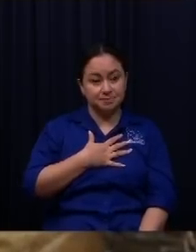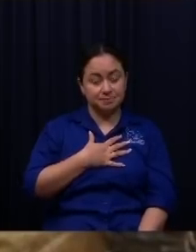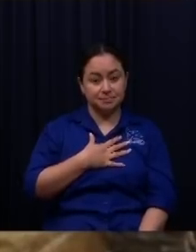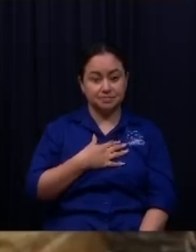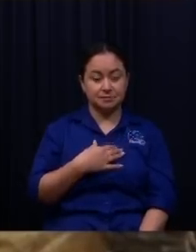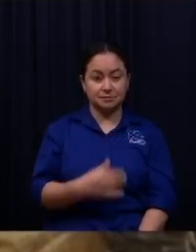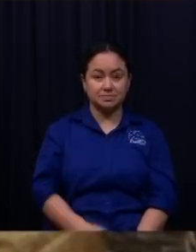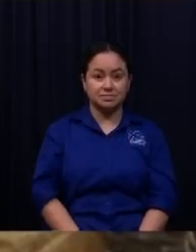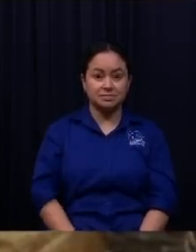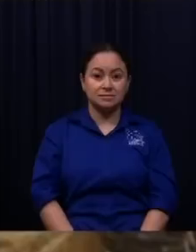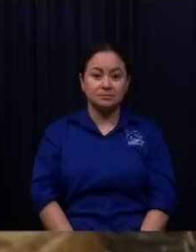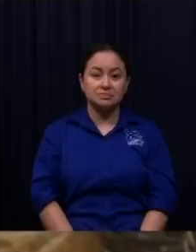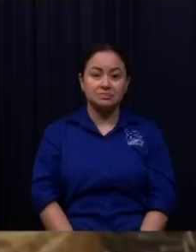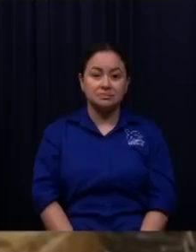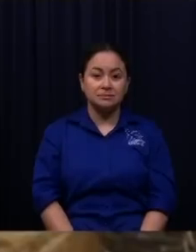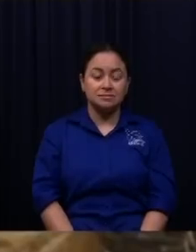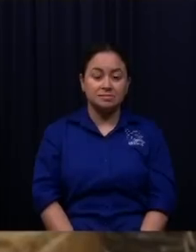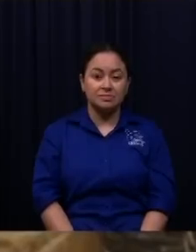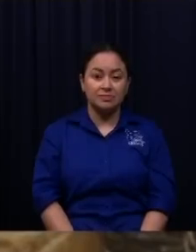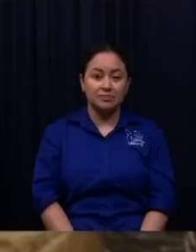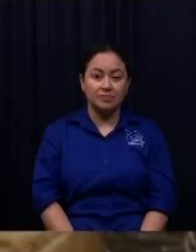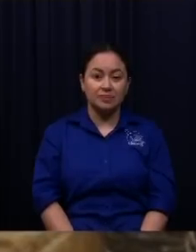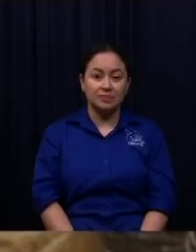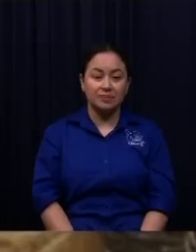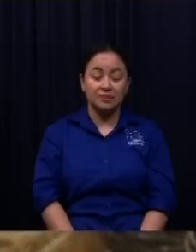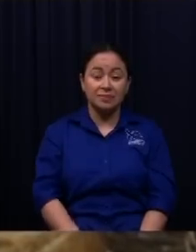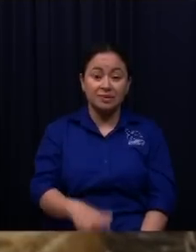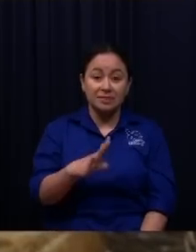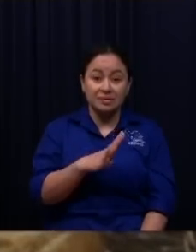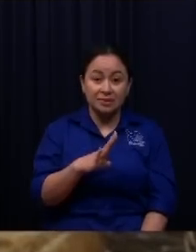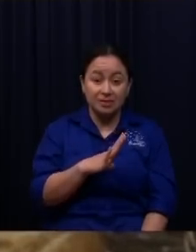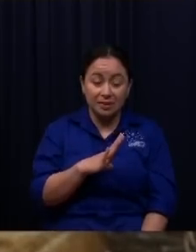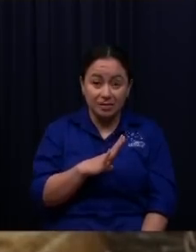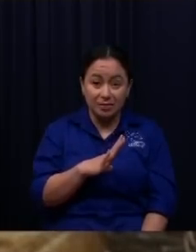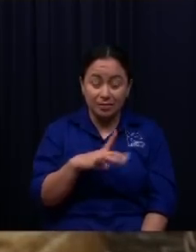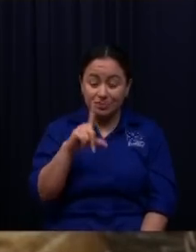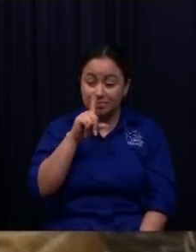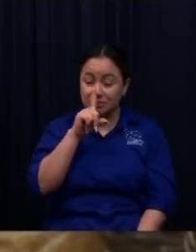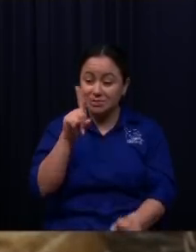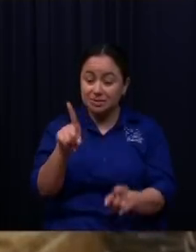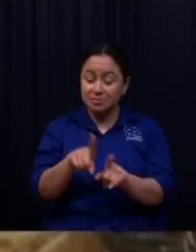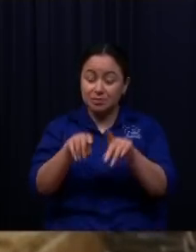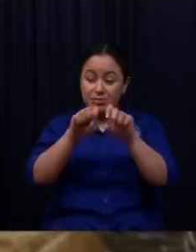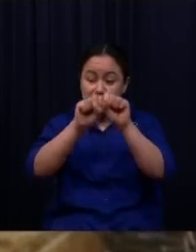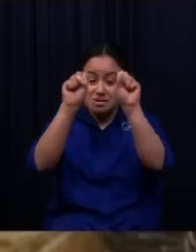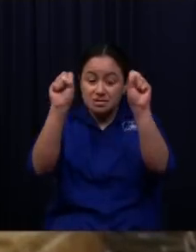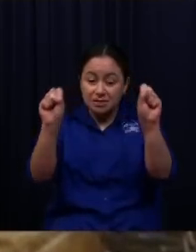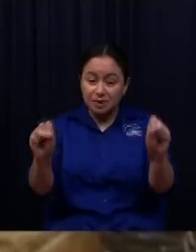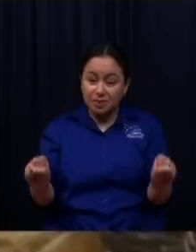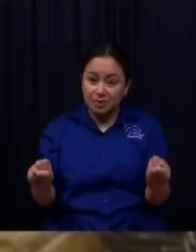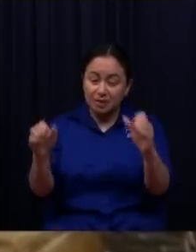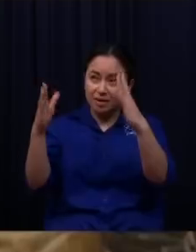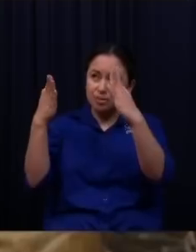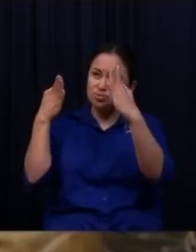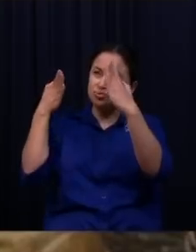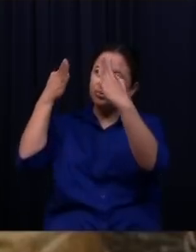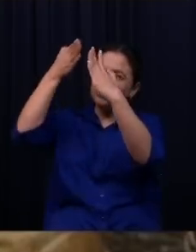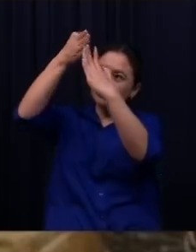mandó, tengo también un sumo sacerdote que trascendió los cielos.